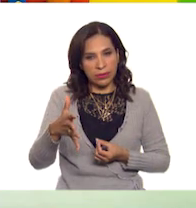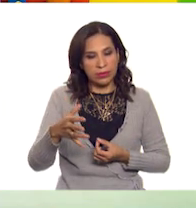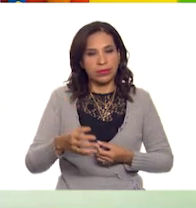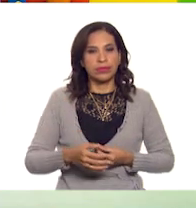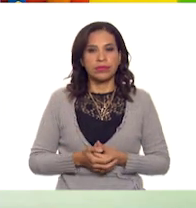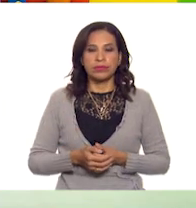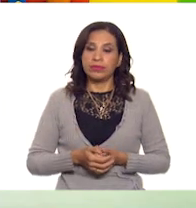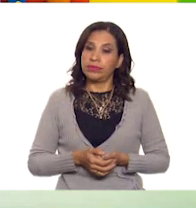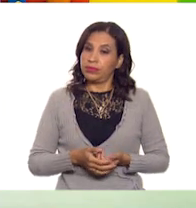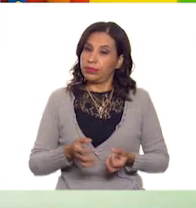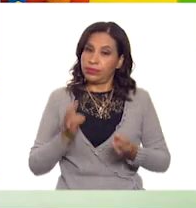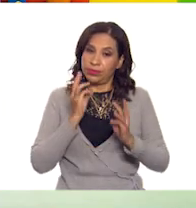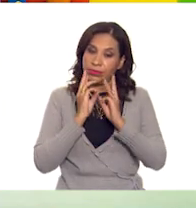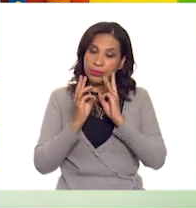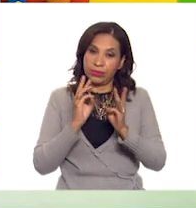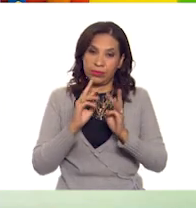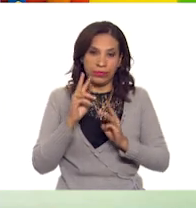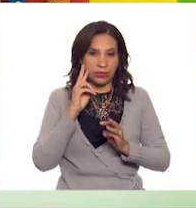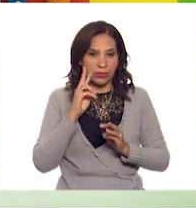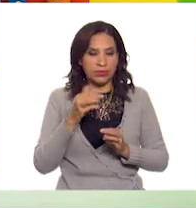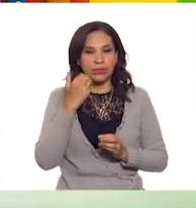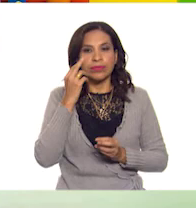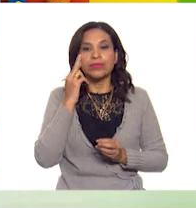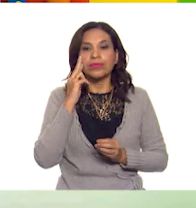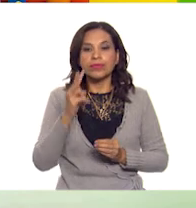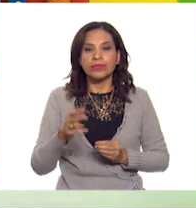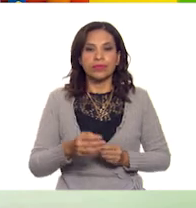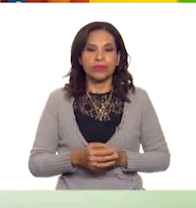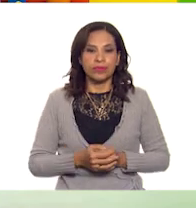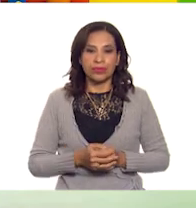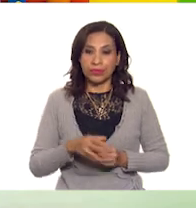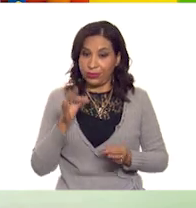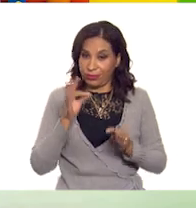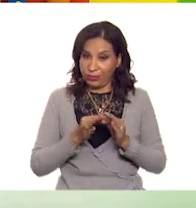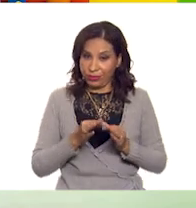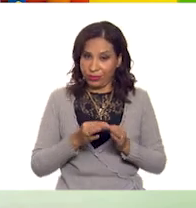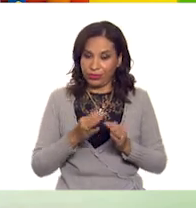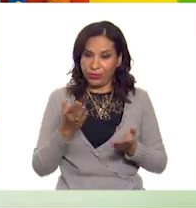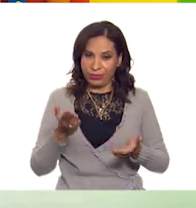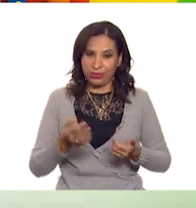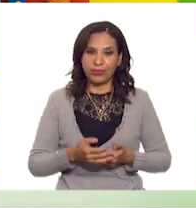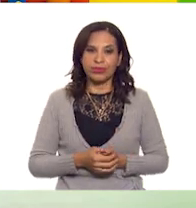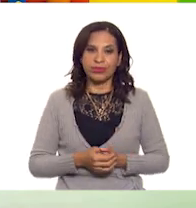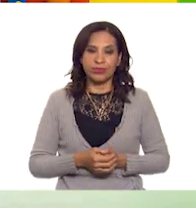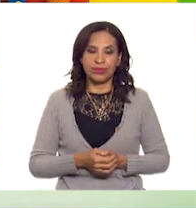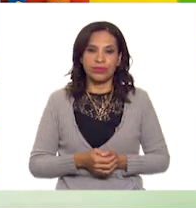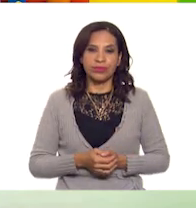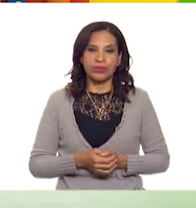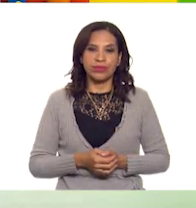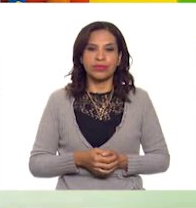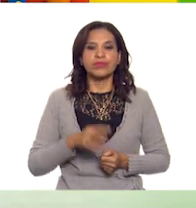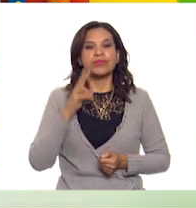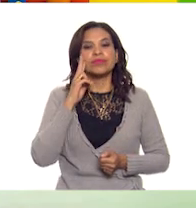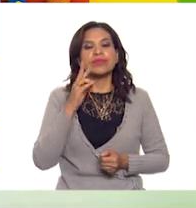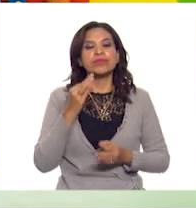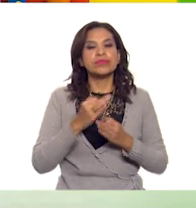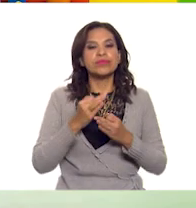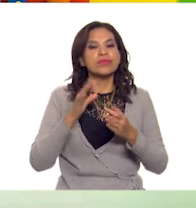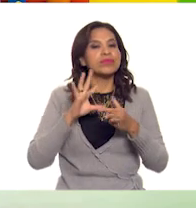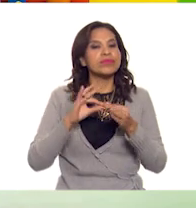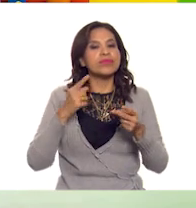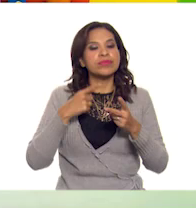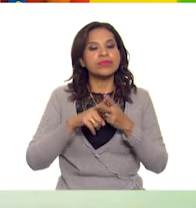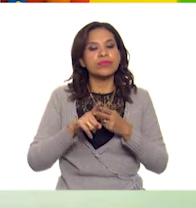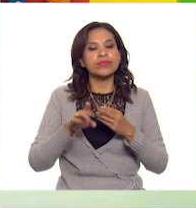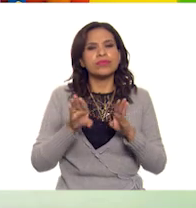futuro. ¡Wow! A ver, ya quiero verlos. ¿Estás lista? Sí, listísima. Bueno, pues vamos a comenzar